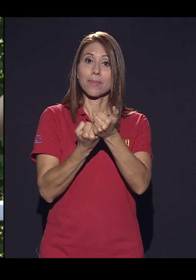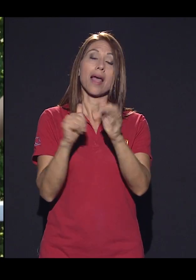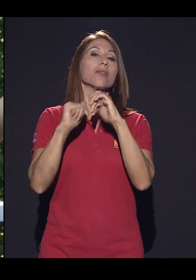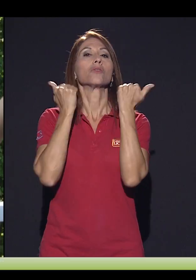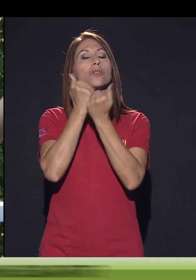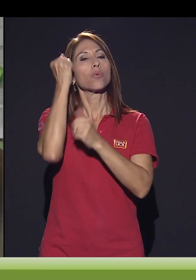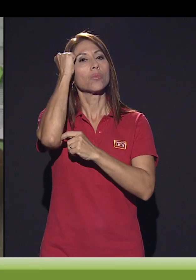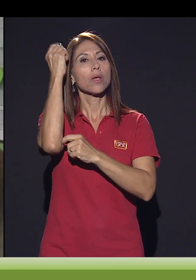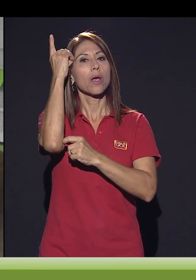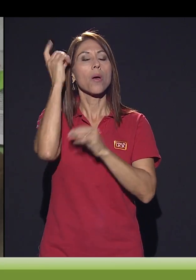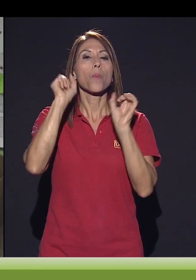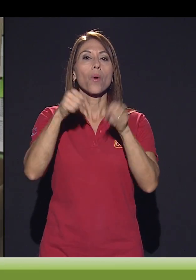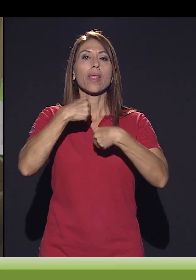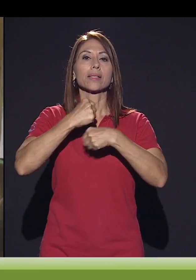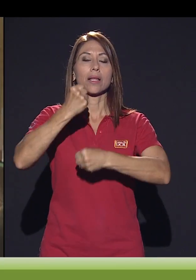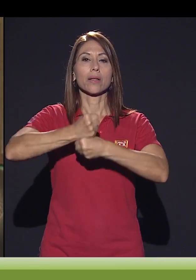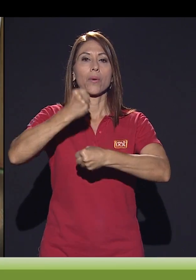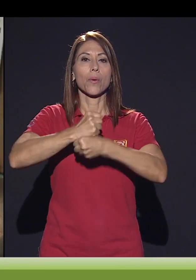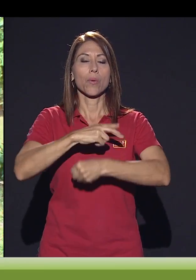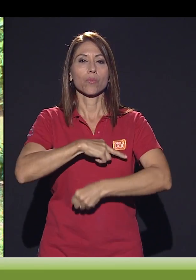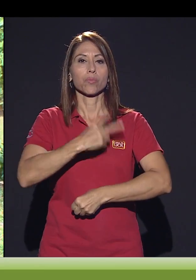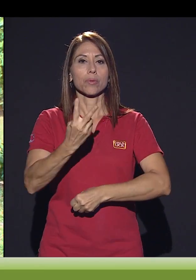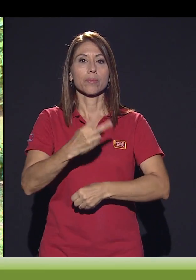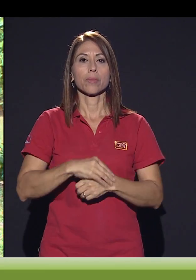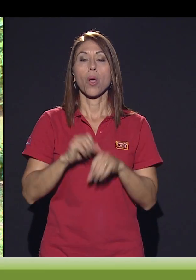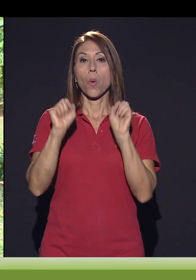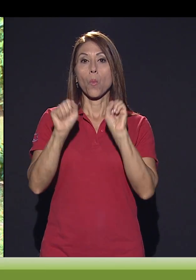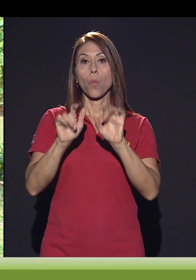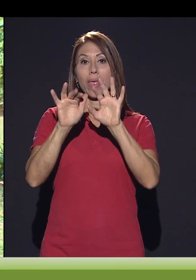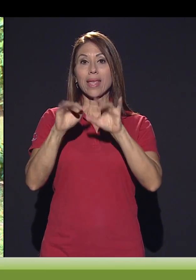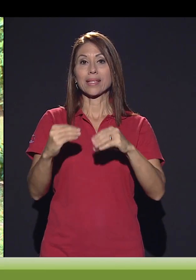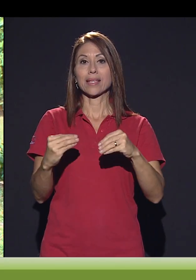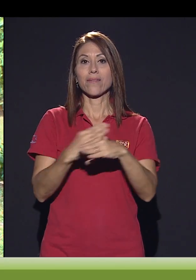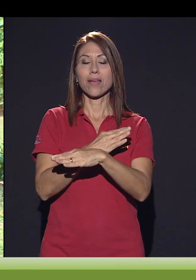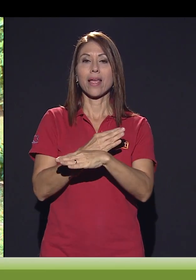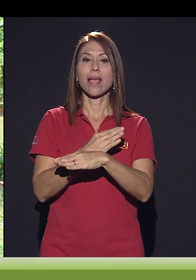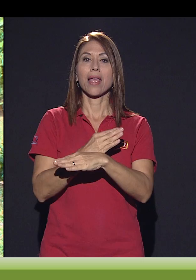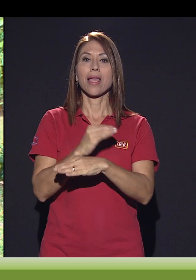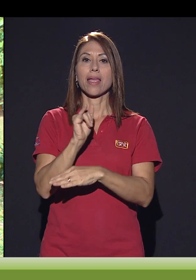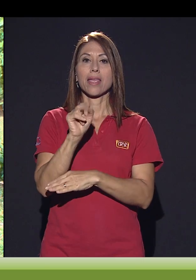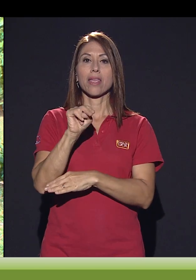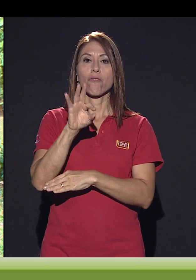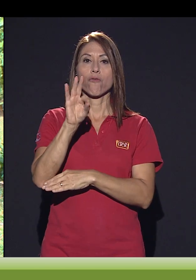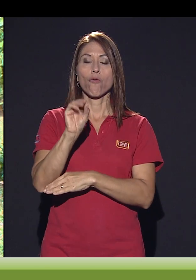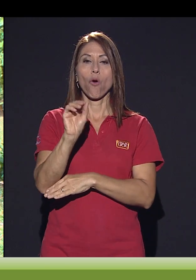hacerlo mediante el voluntariado. Pueden escribirnos al correo